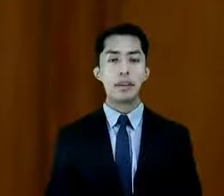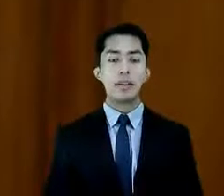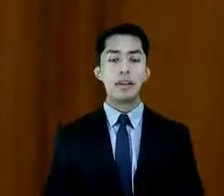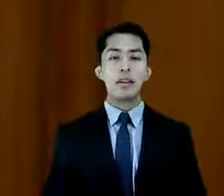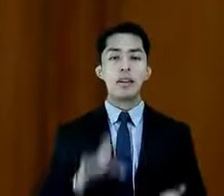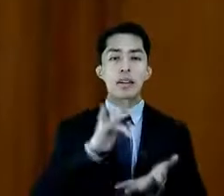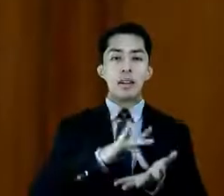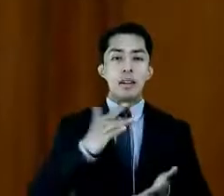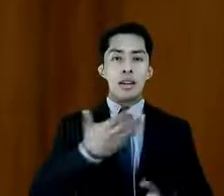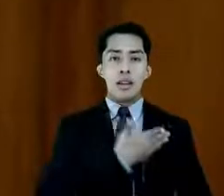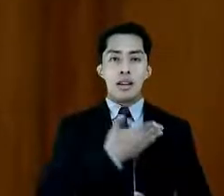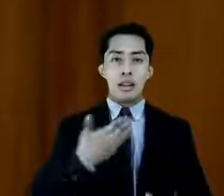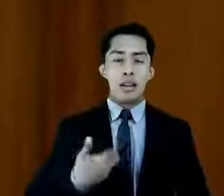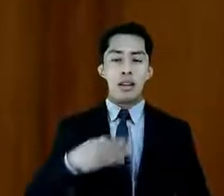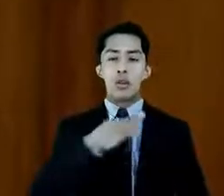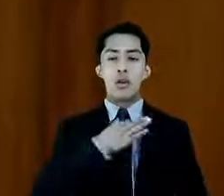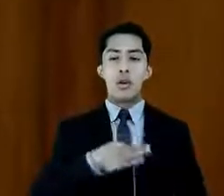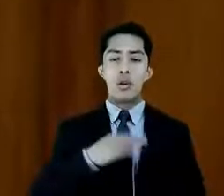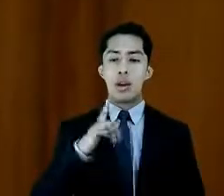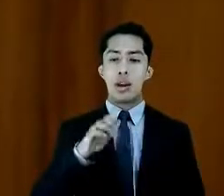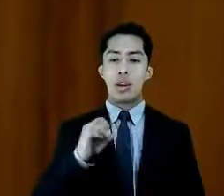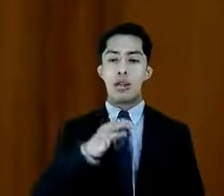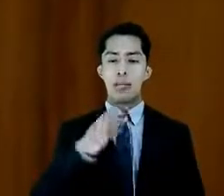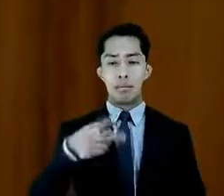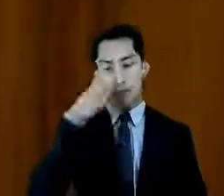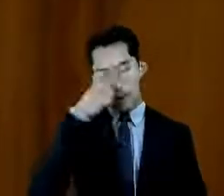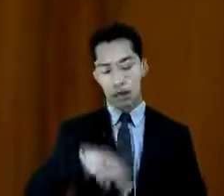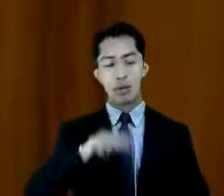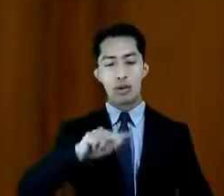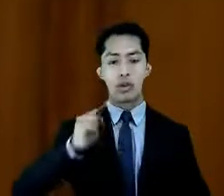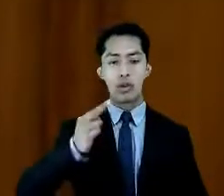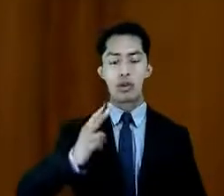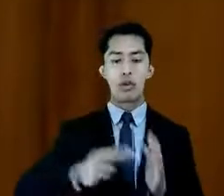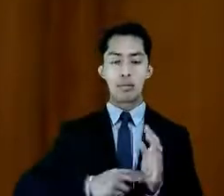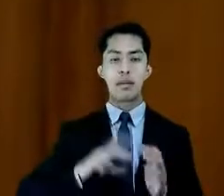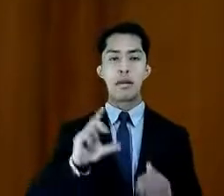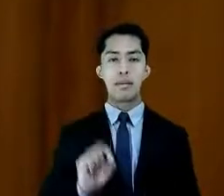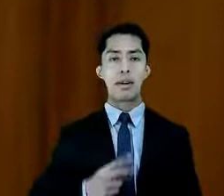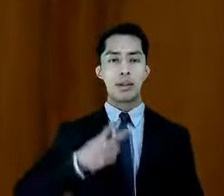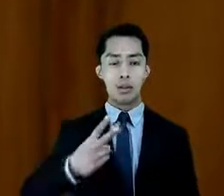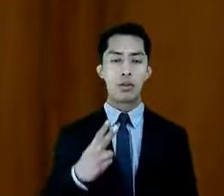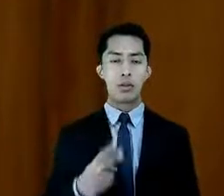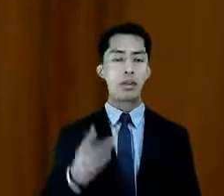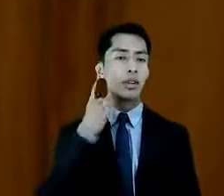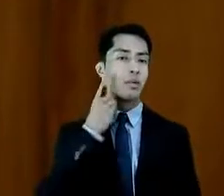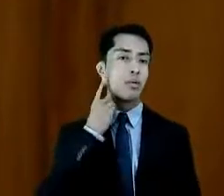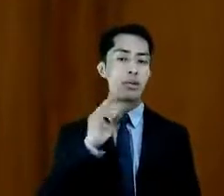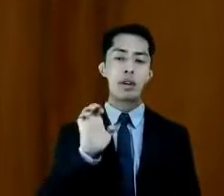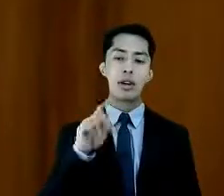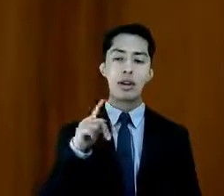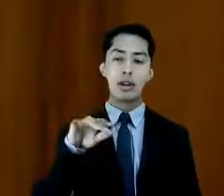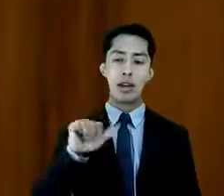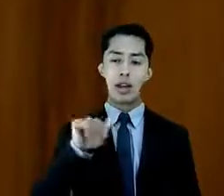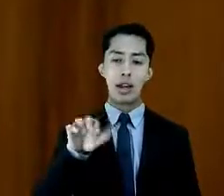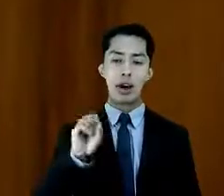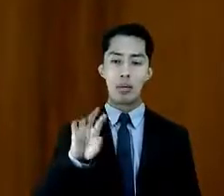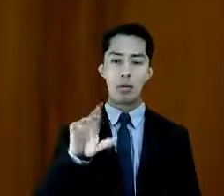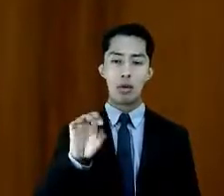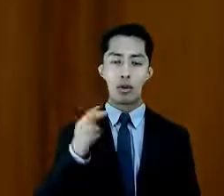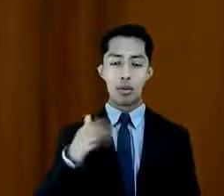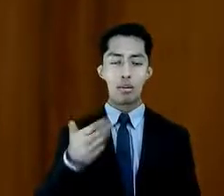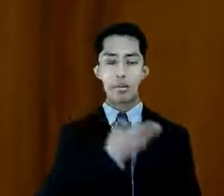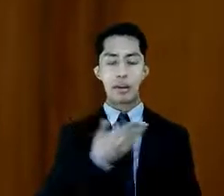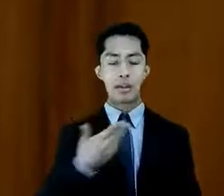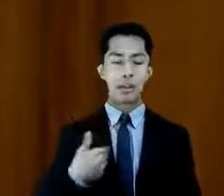Gracias, presidente. Toluca de Lerdo, México, a 18 de noviembre del 2022. Diputado Enrique Edgardo Jacob Rocha, presidente